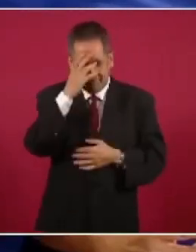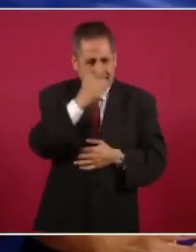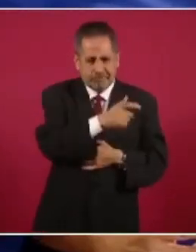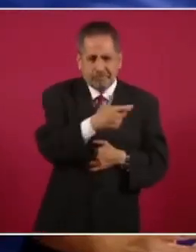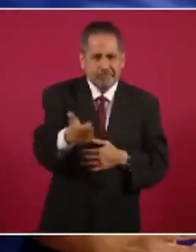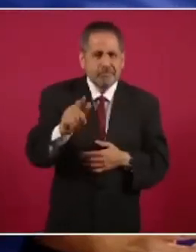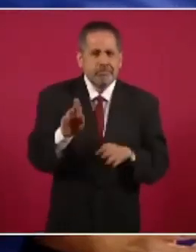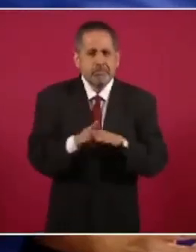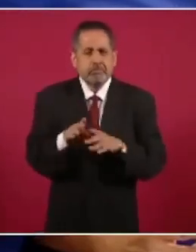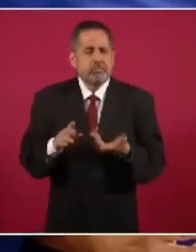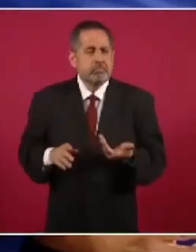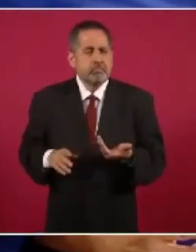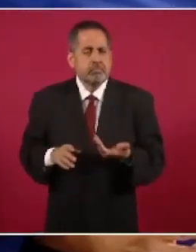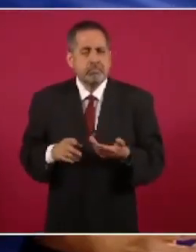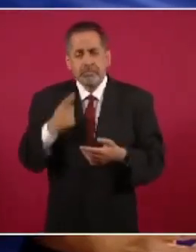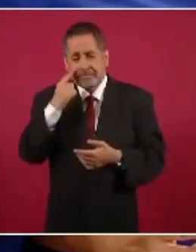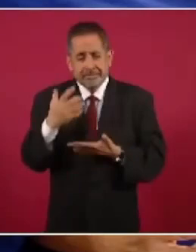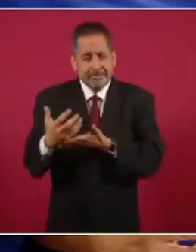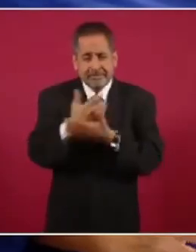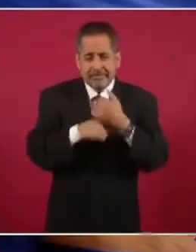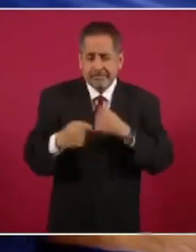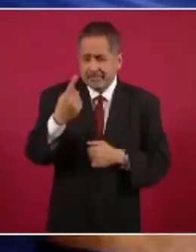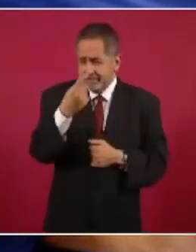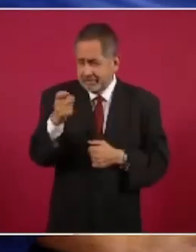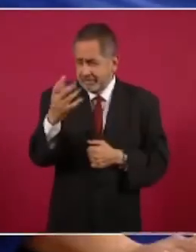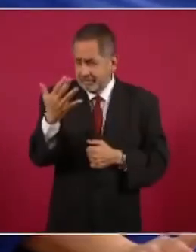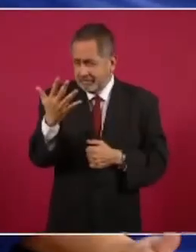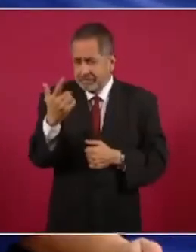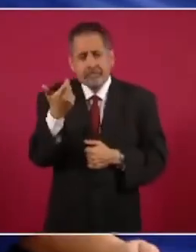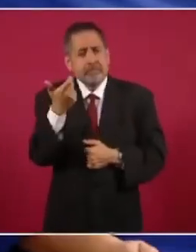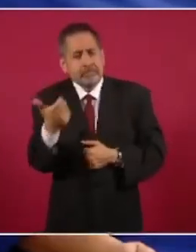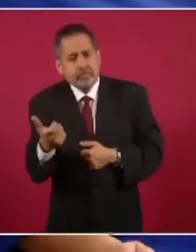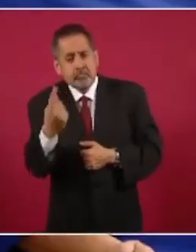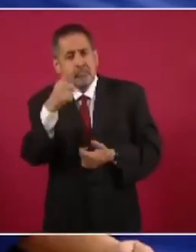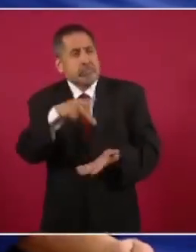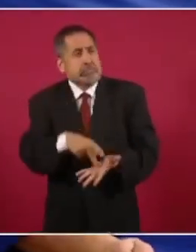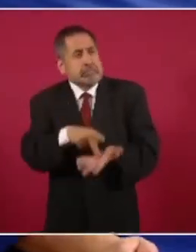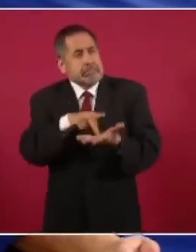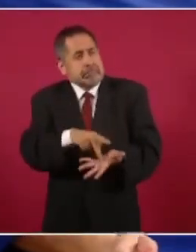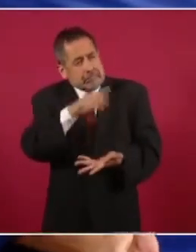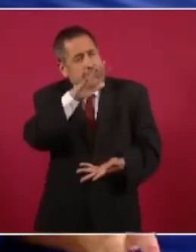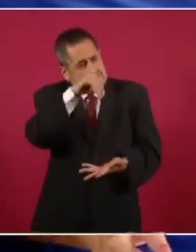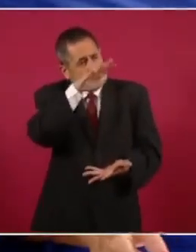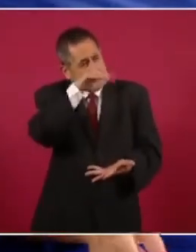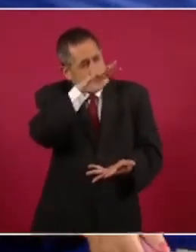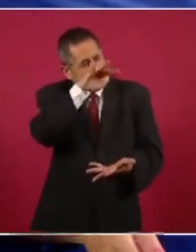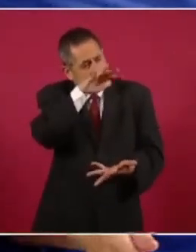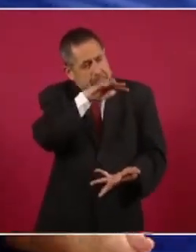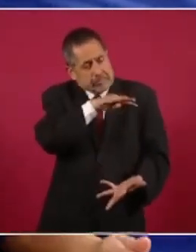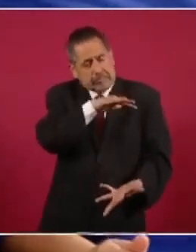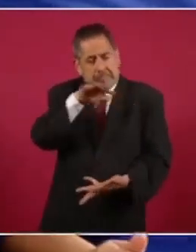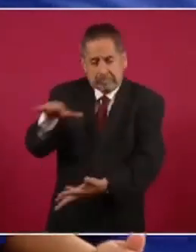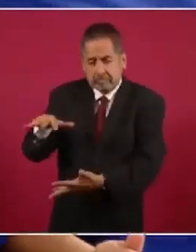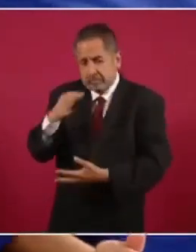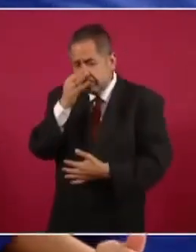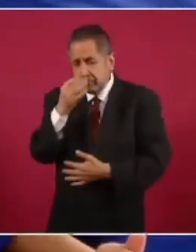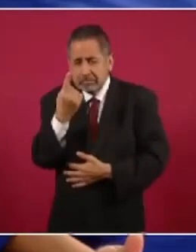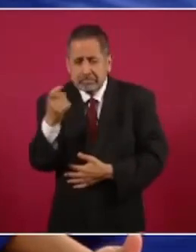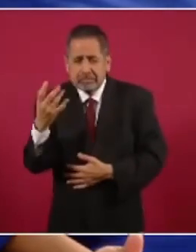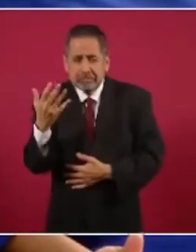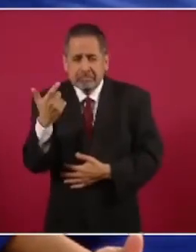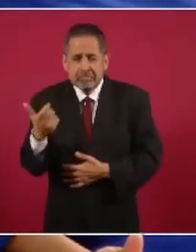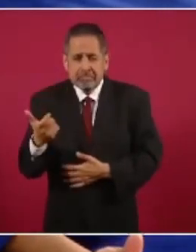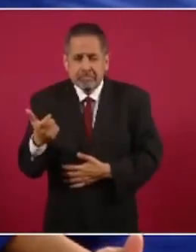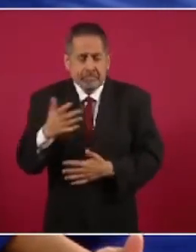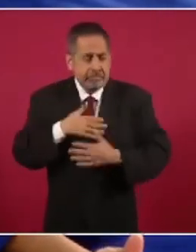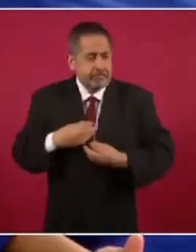porque ganan 150 pesos por tonelada de, ¿sí?, de carbón extraído de la tierra, exponiendo